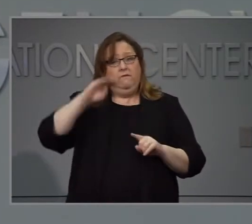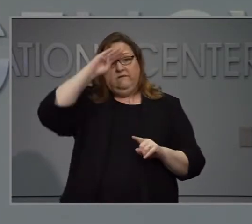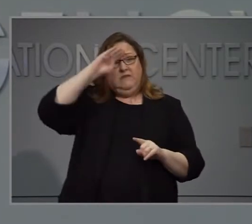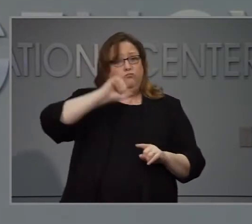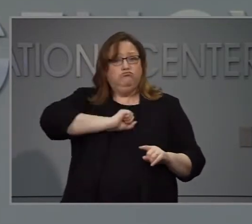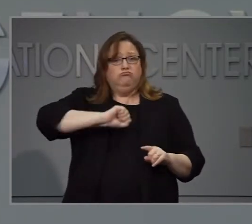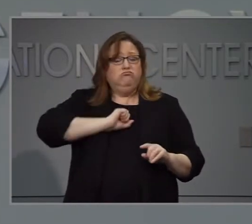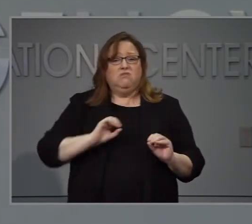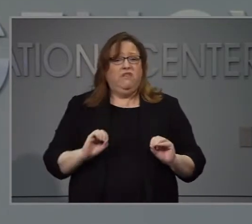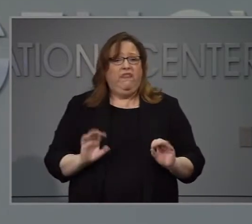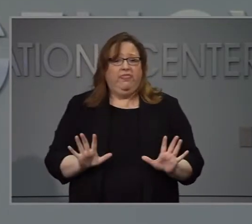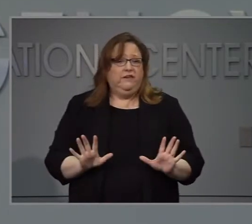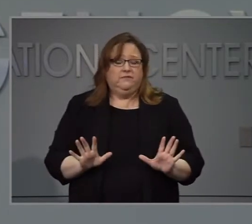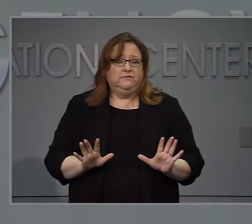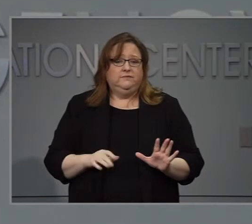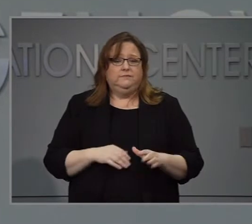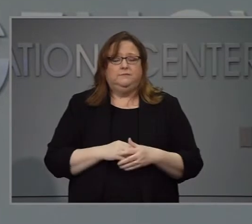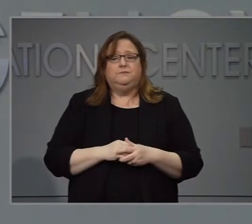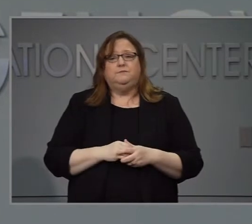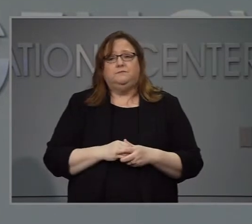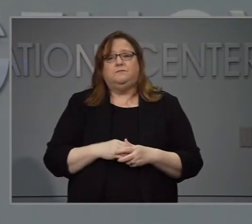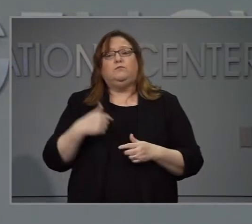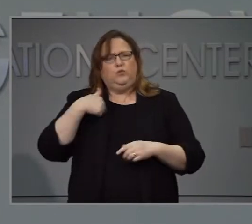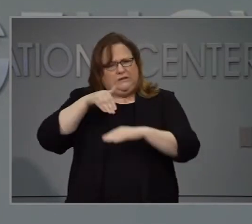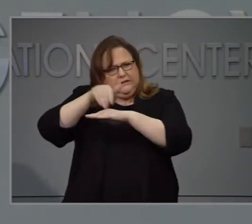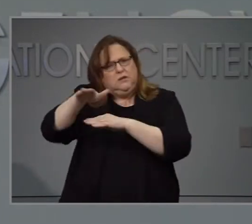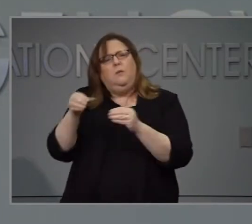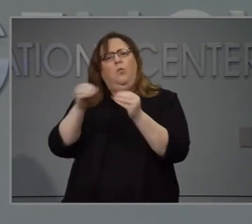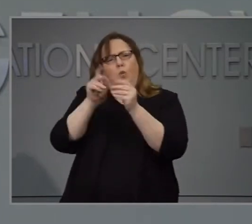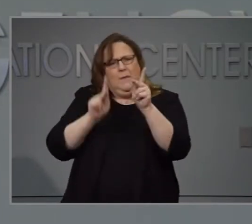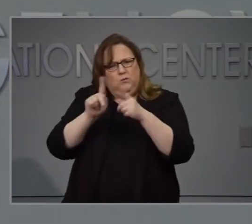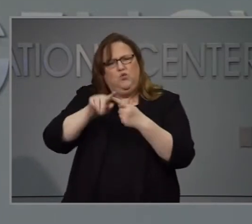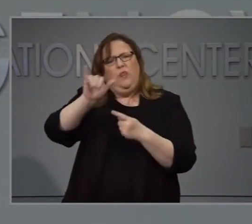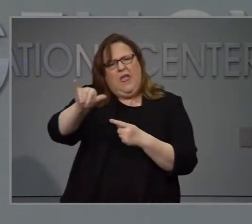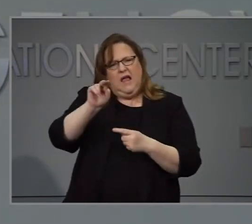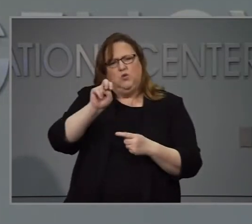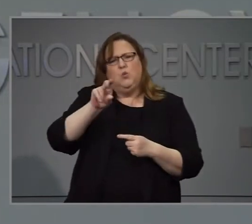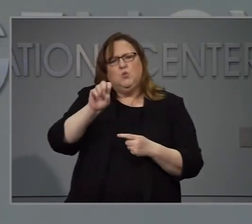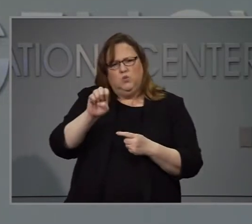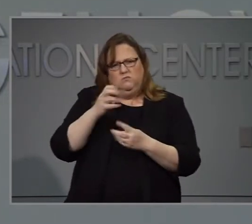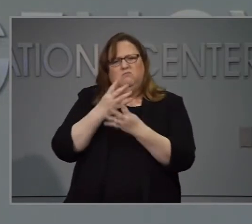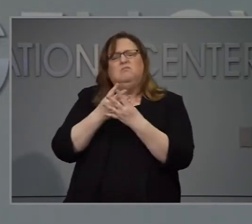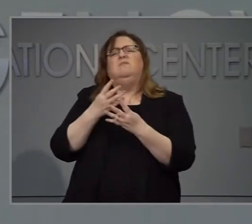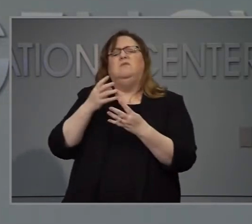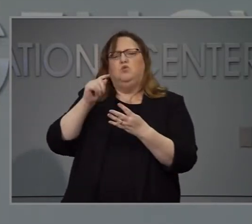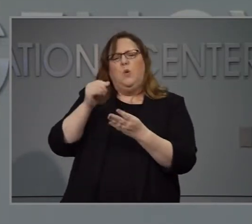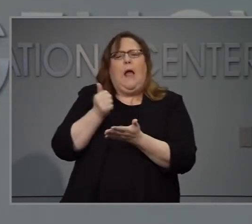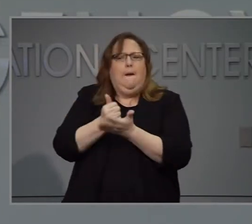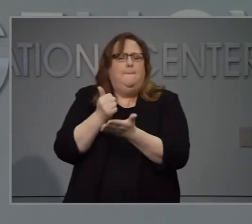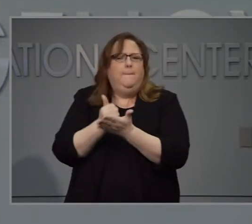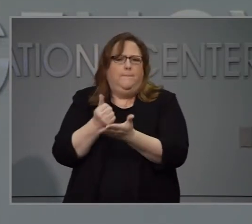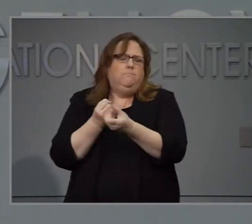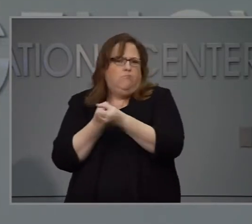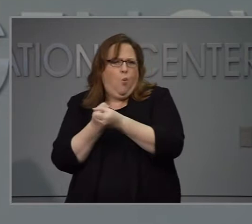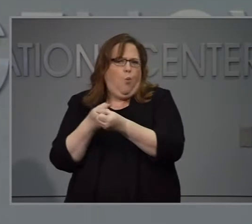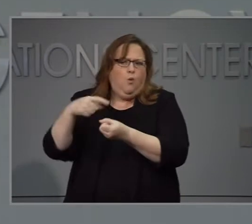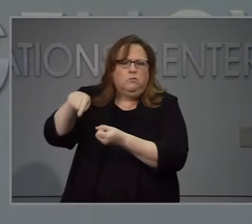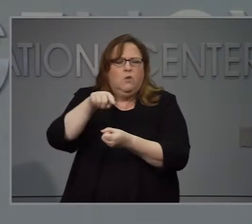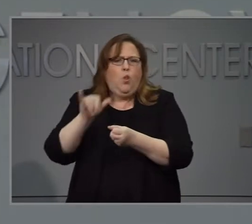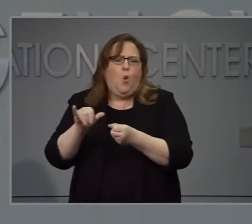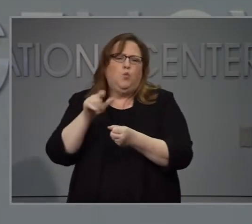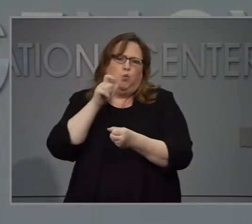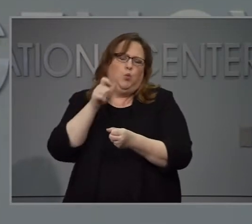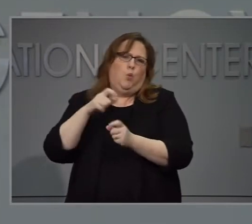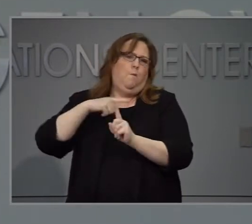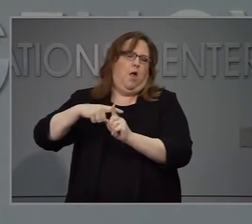médico que van a ser enviados a las presiones para poder ayudar a los hombres y mujeres que están dando tratamiento de kobe 19 a los